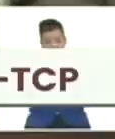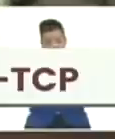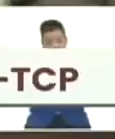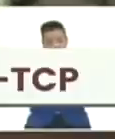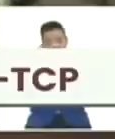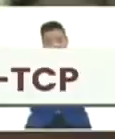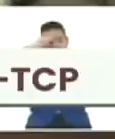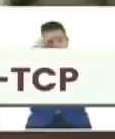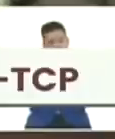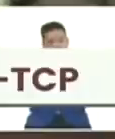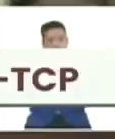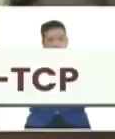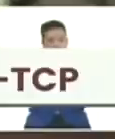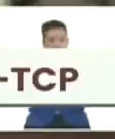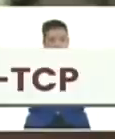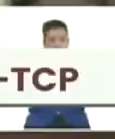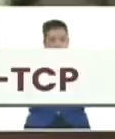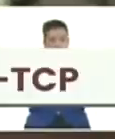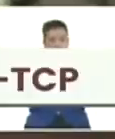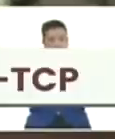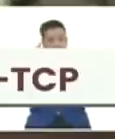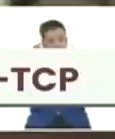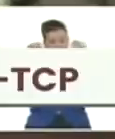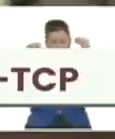que si hacemos eso,